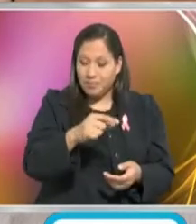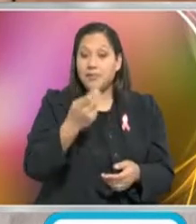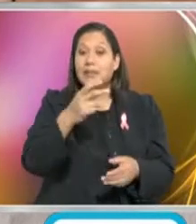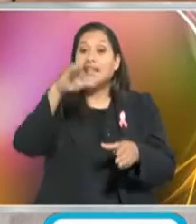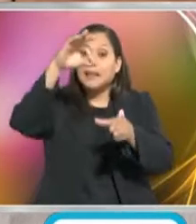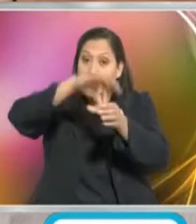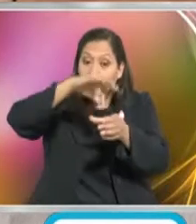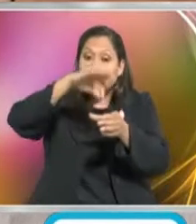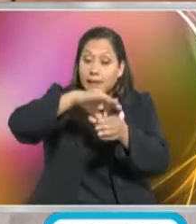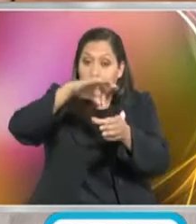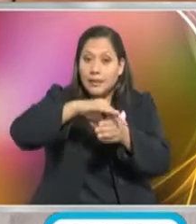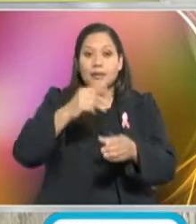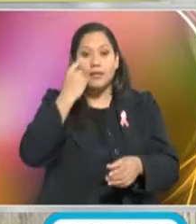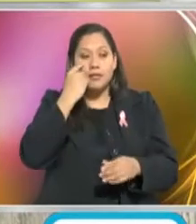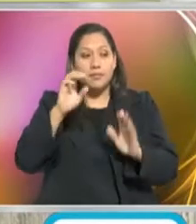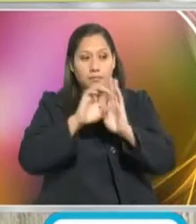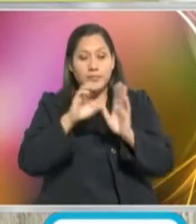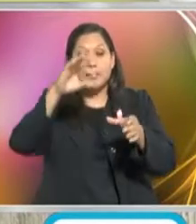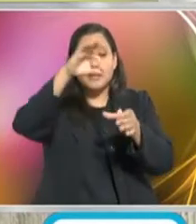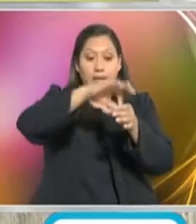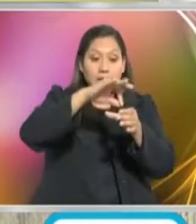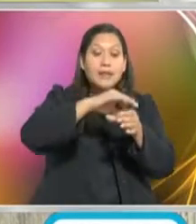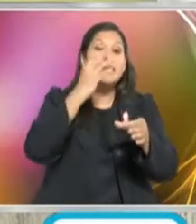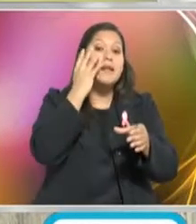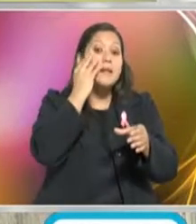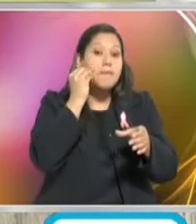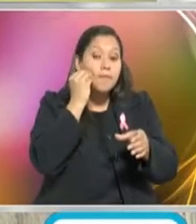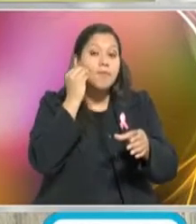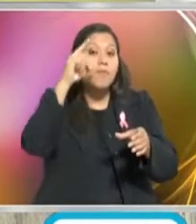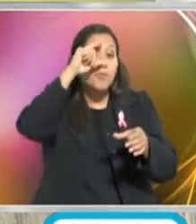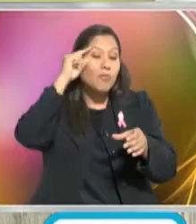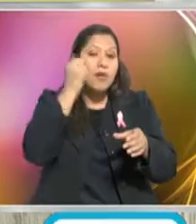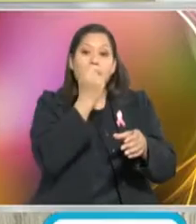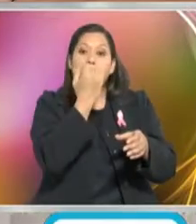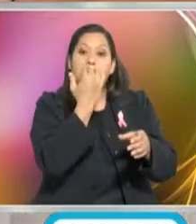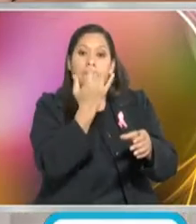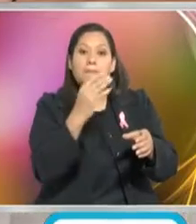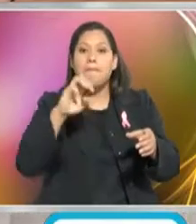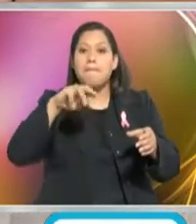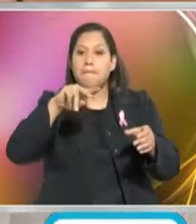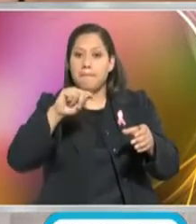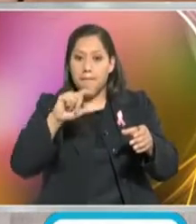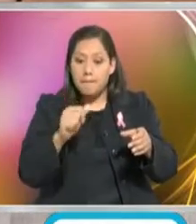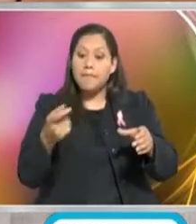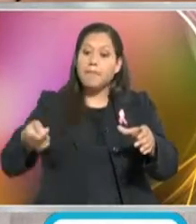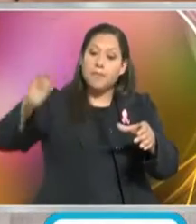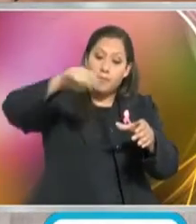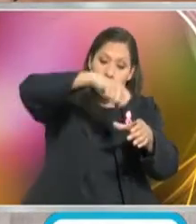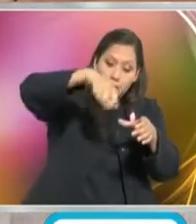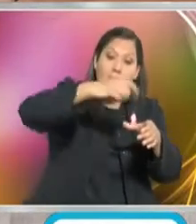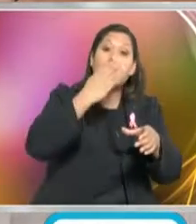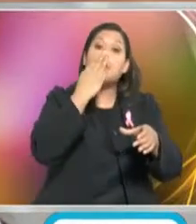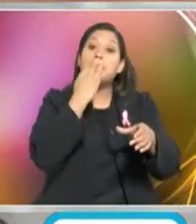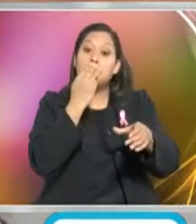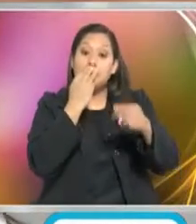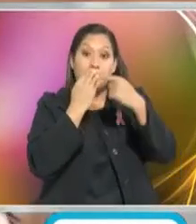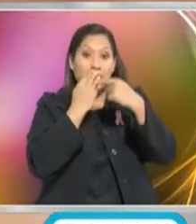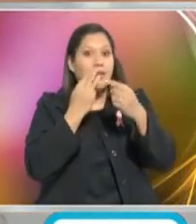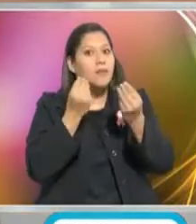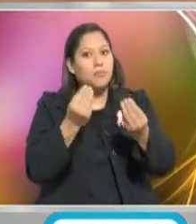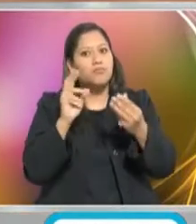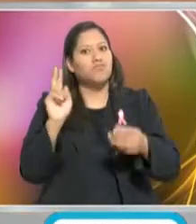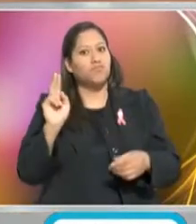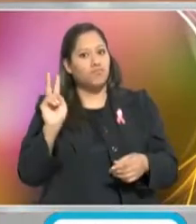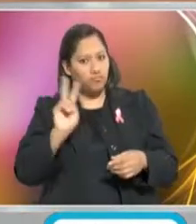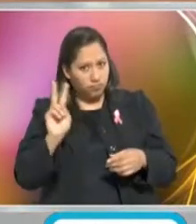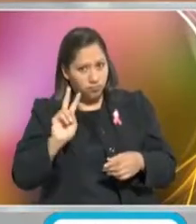tés, que va a ser, aquí yo tengo un té de limón con menta y le vamos a poner miel de abeja. La miel de abeja contiene demasiados nutrimentos que